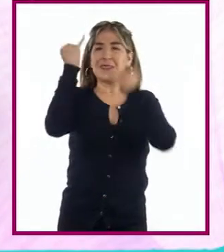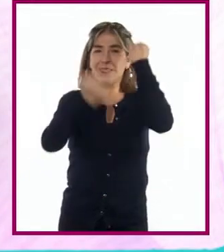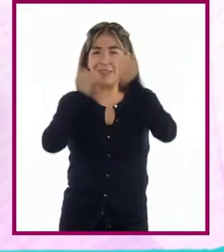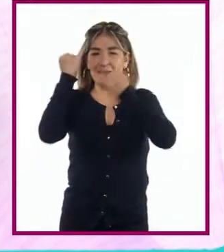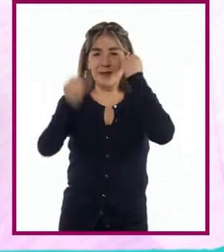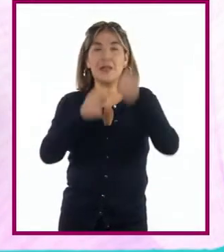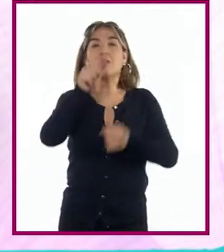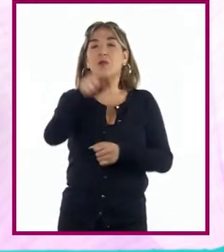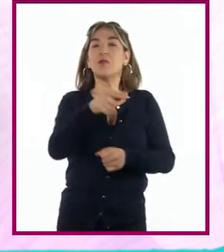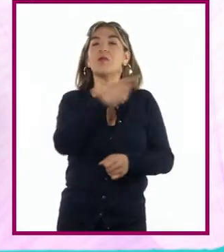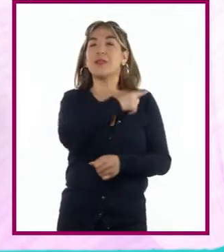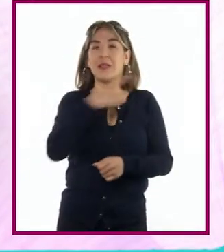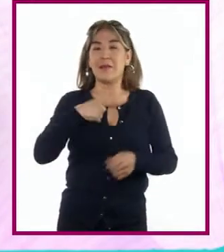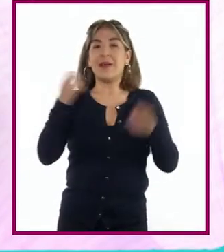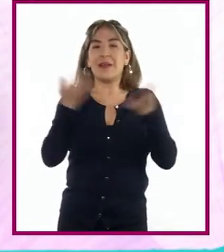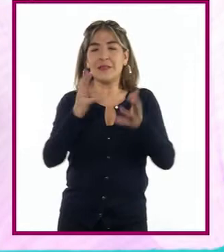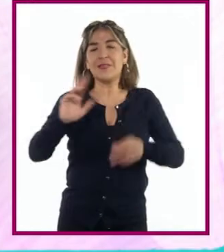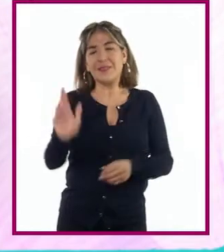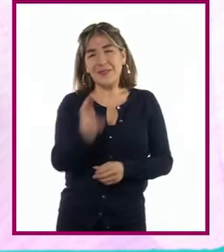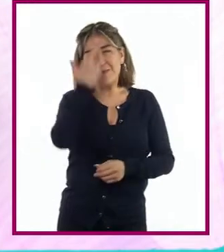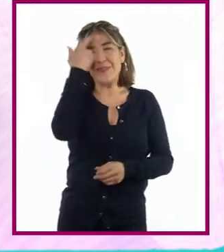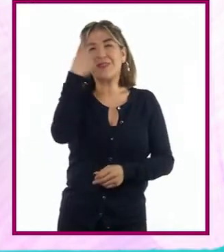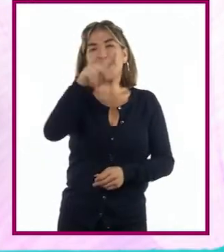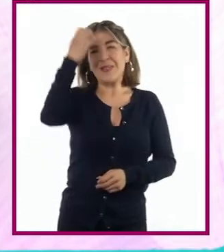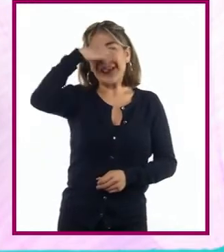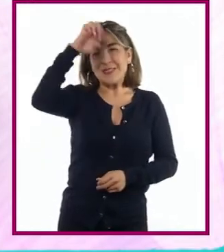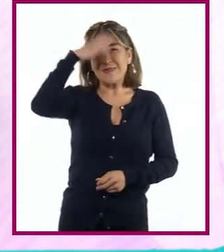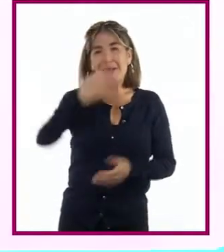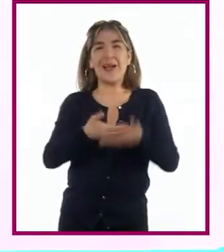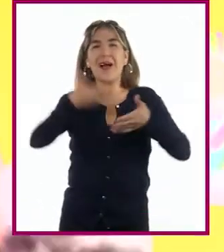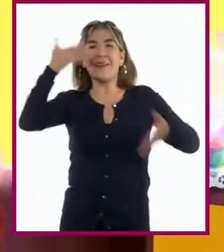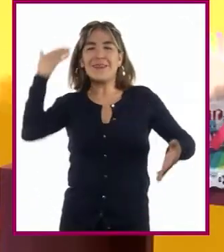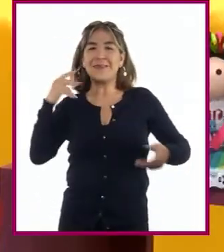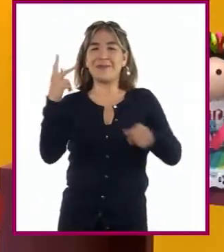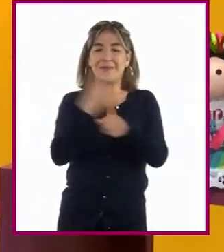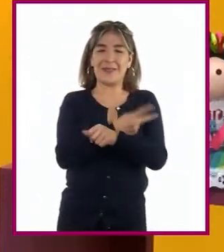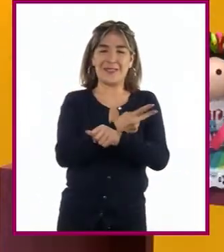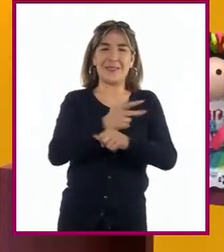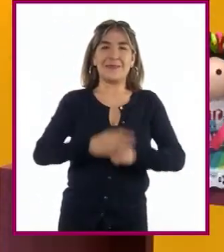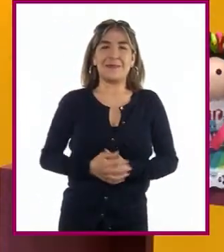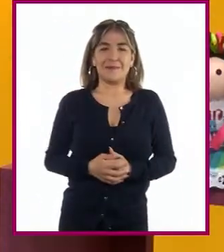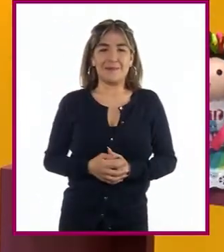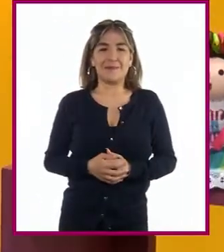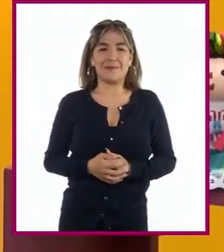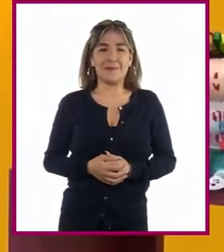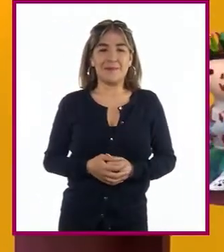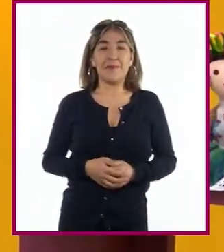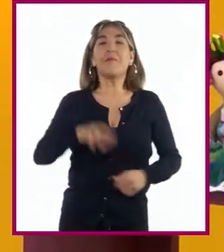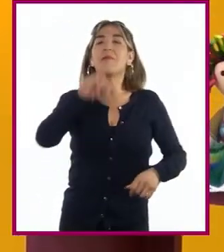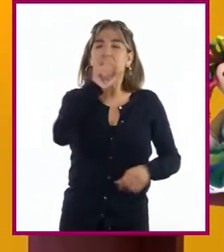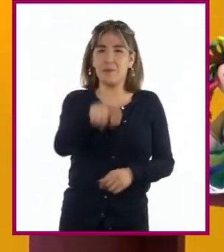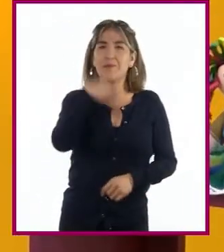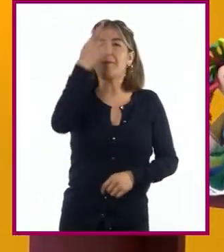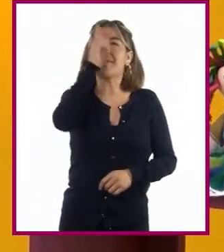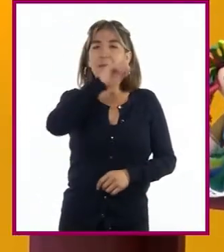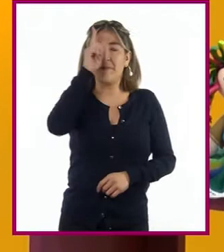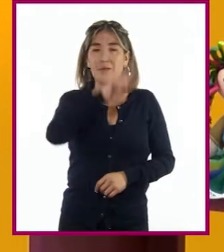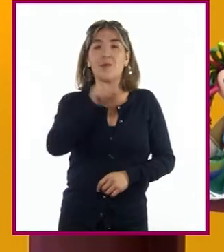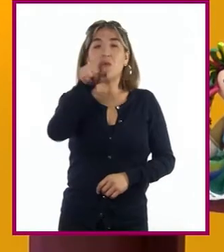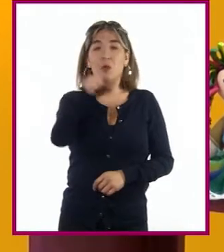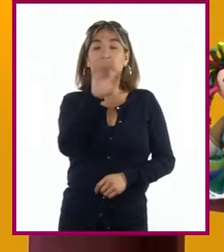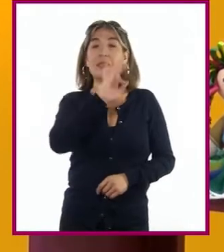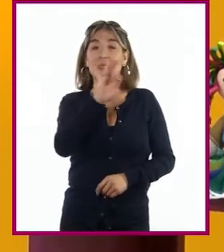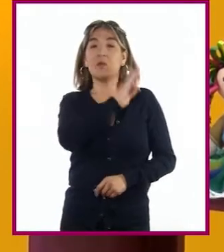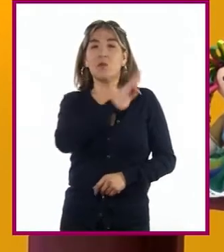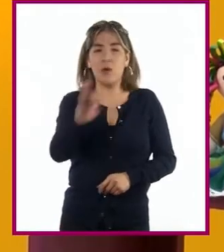no puede faltar los recuerdos de sus experiencias pasadas. De igual manera, te recomendamos que si te es